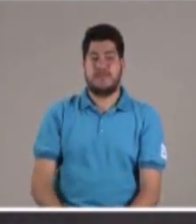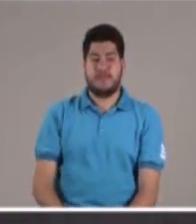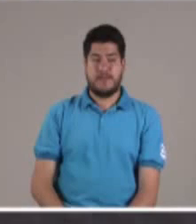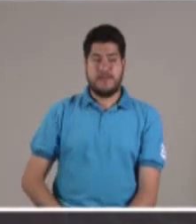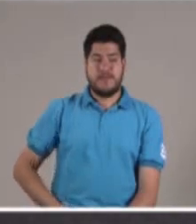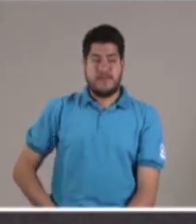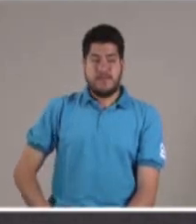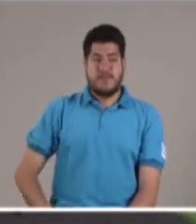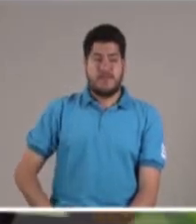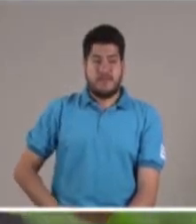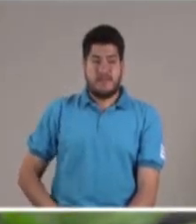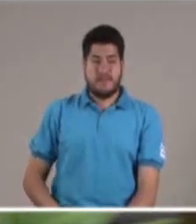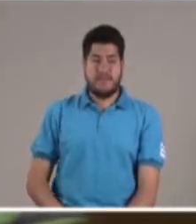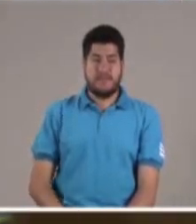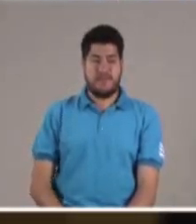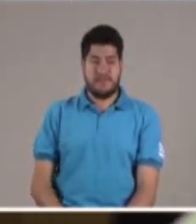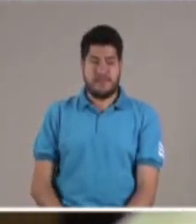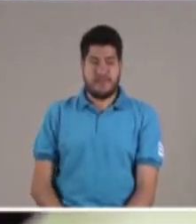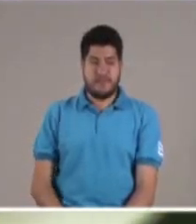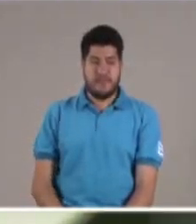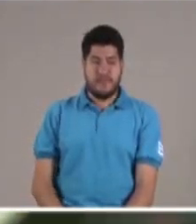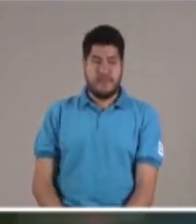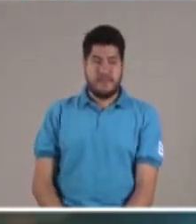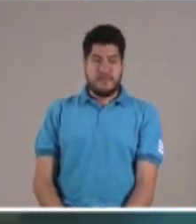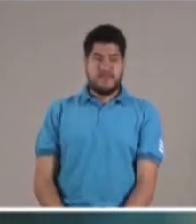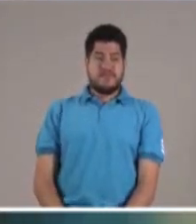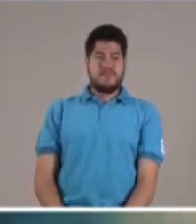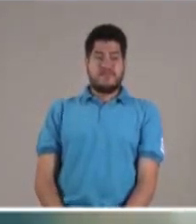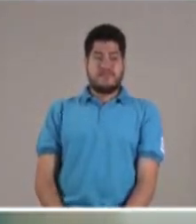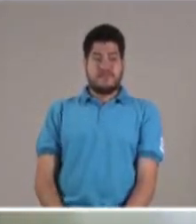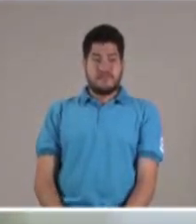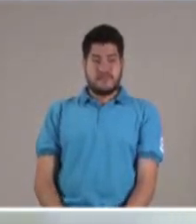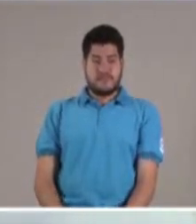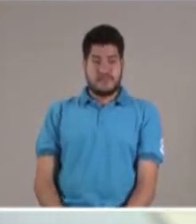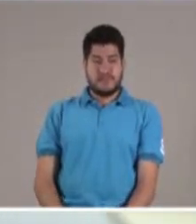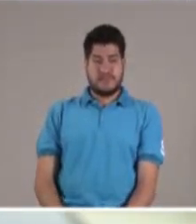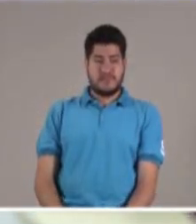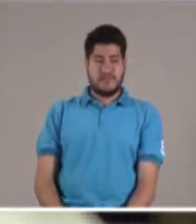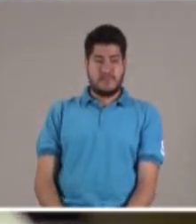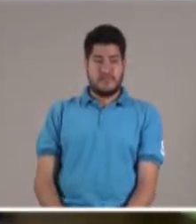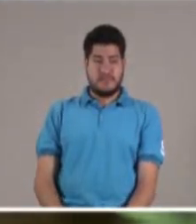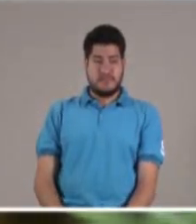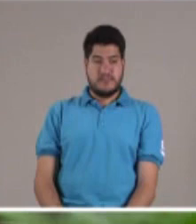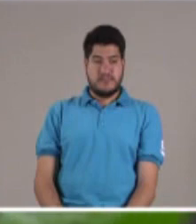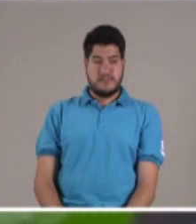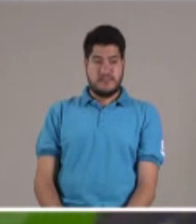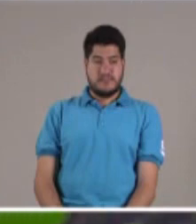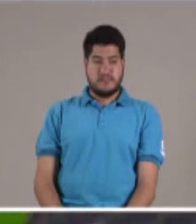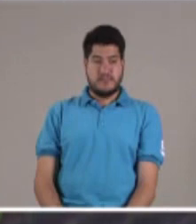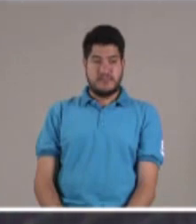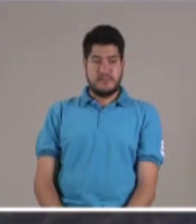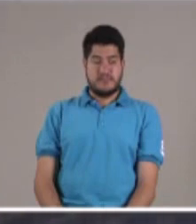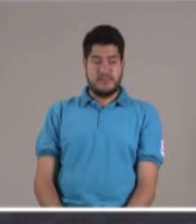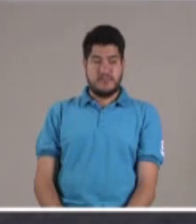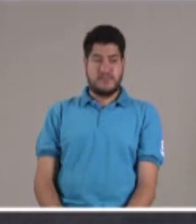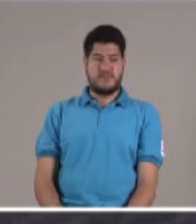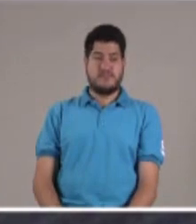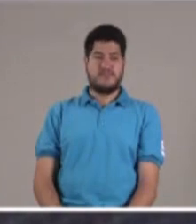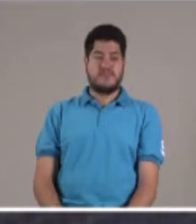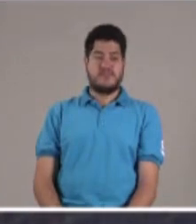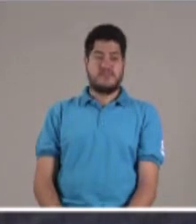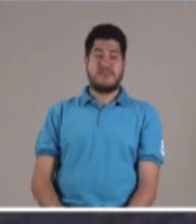bajó al lago de fuego la tumba fue solo una estación de la cual se levantó